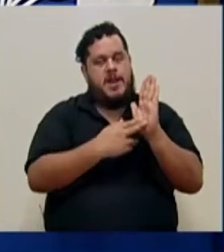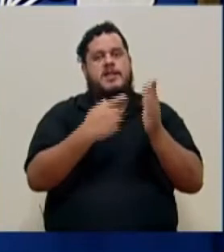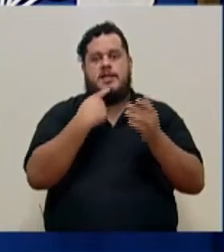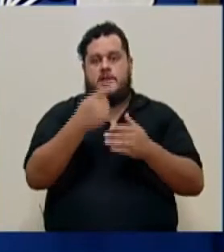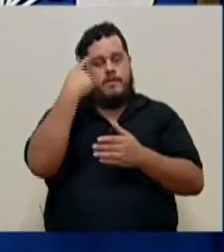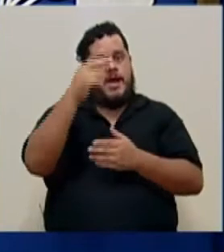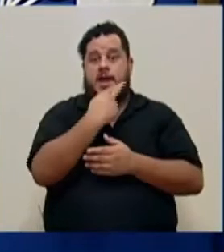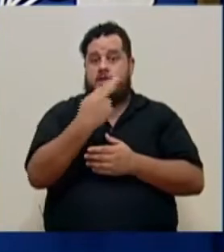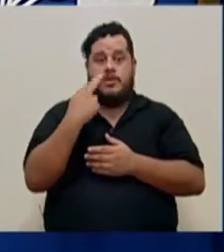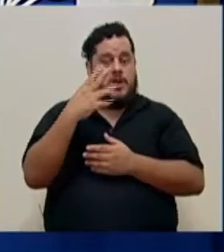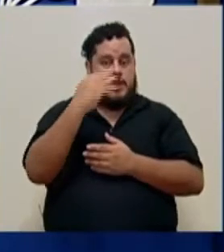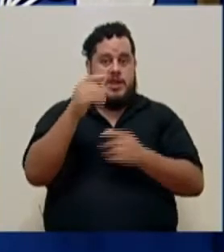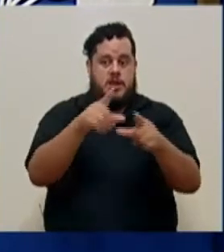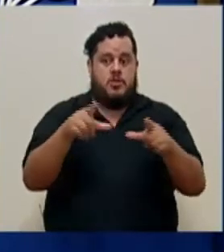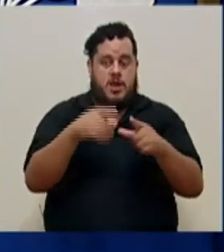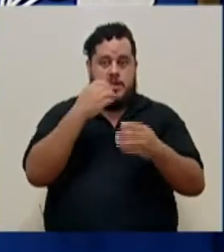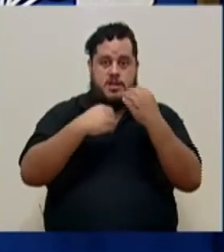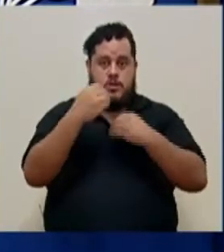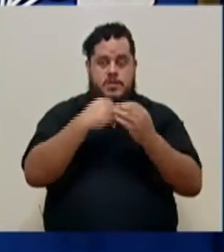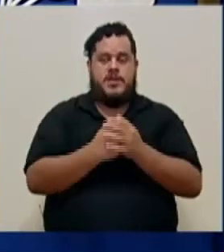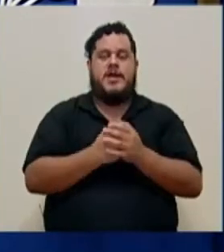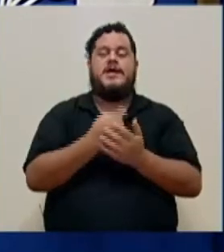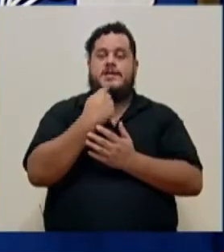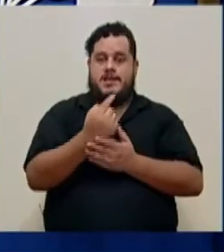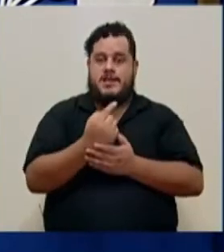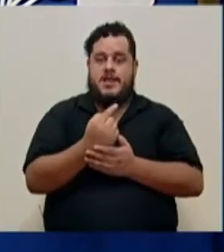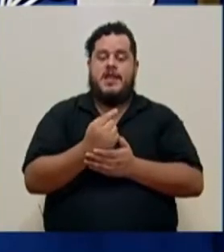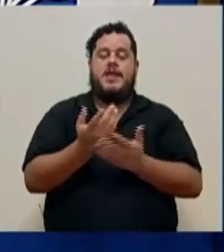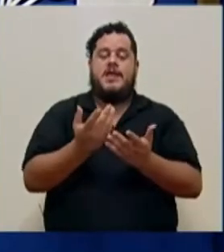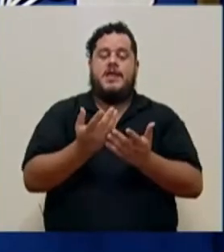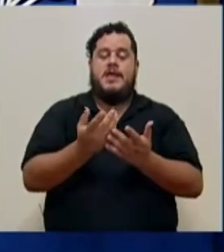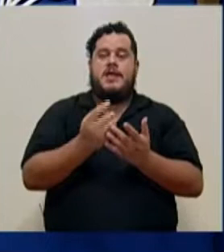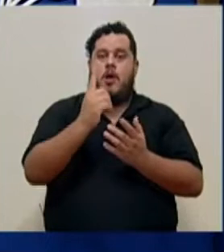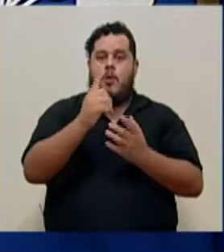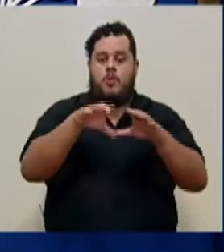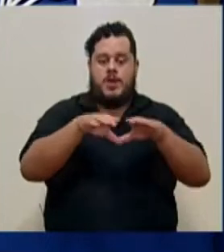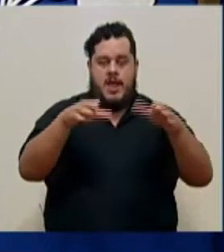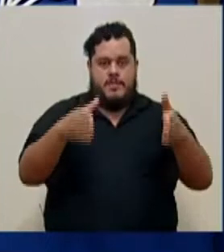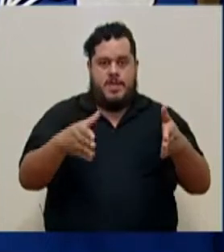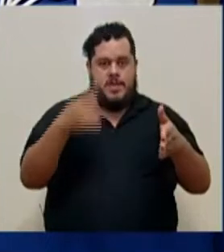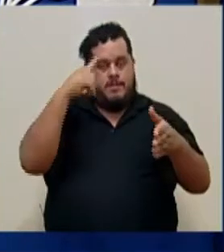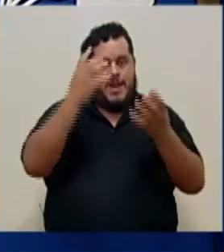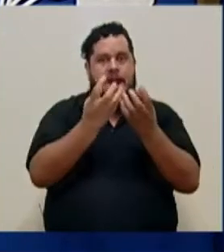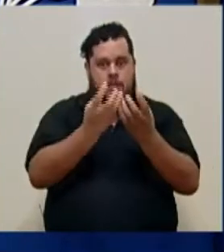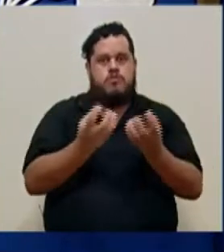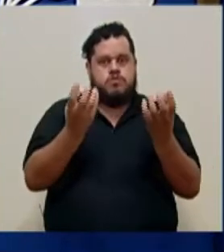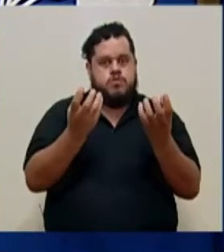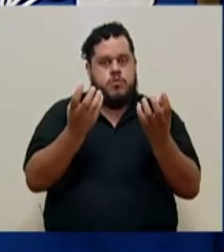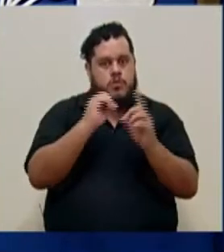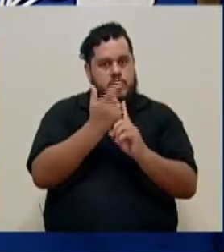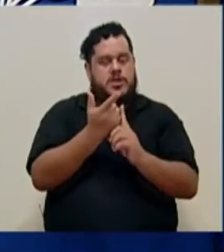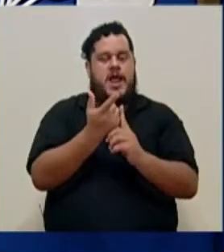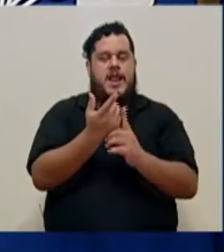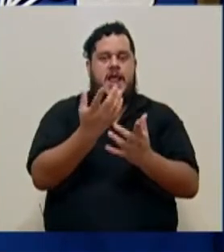restaurantes y afines y lugares de comida contemplan que sea una mesa para la burbuja correspondiente. Entonces, también para que tengamos